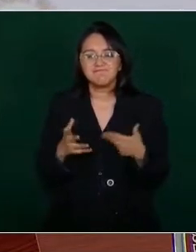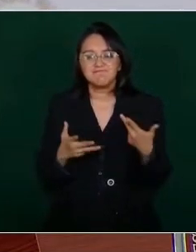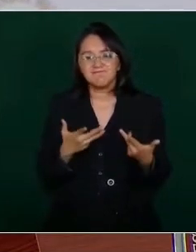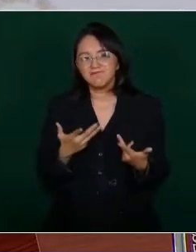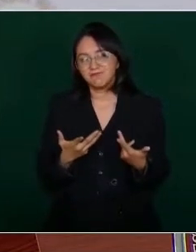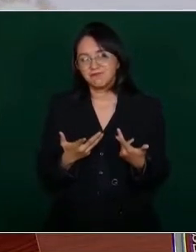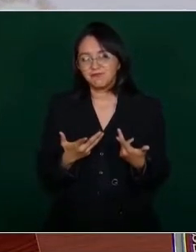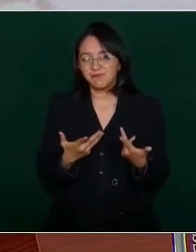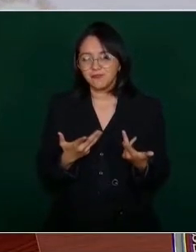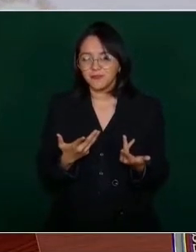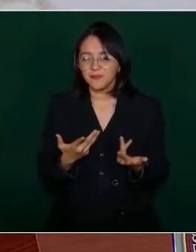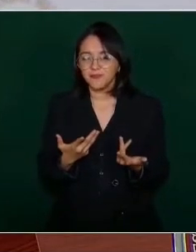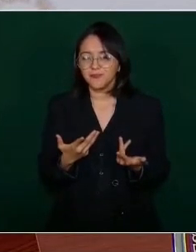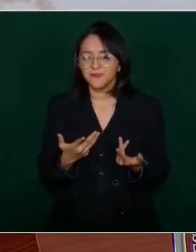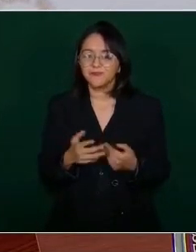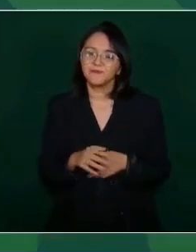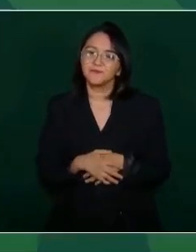eran